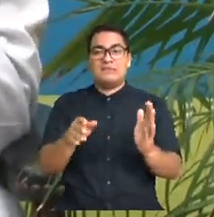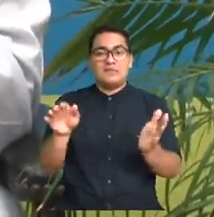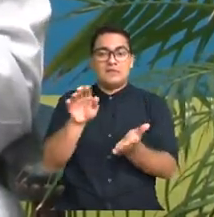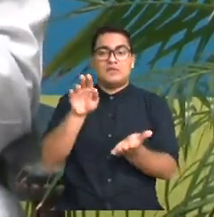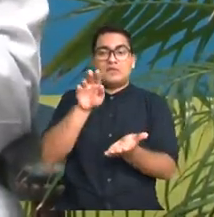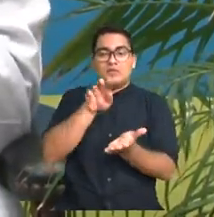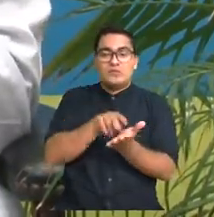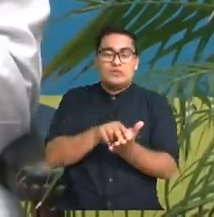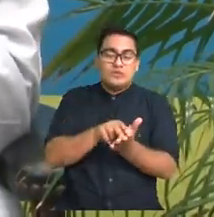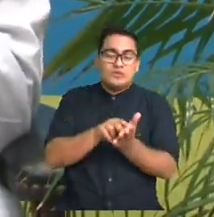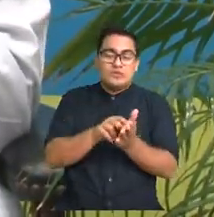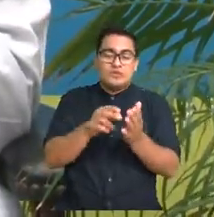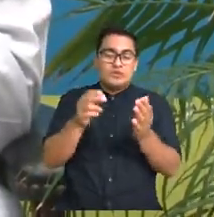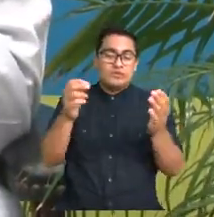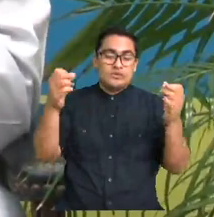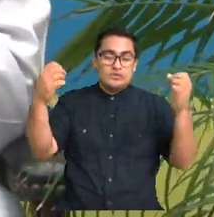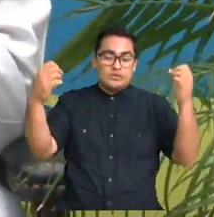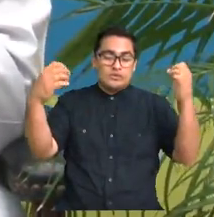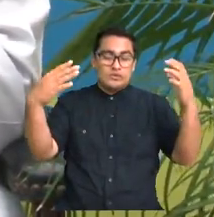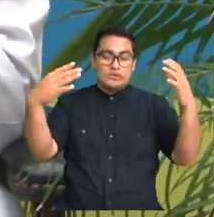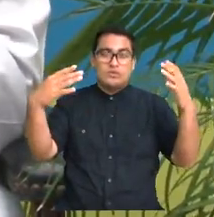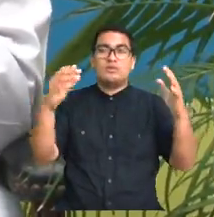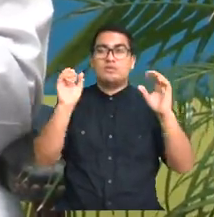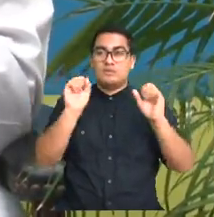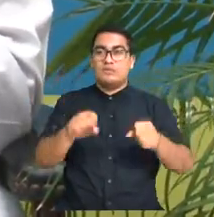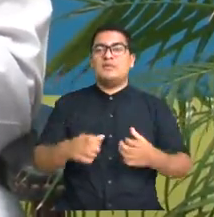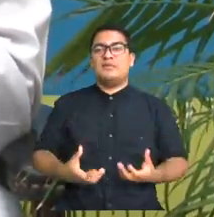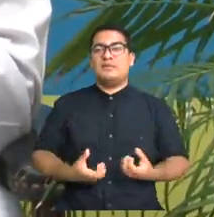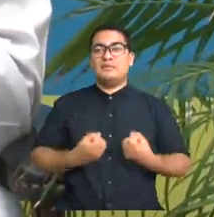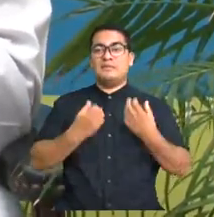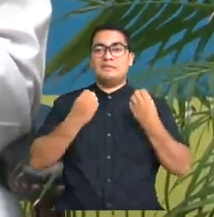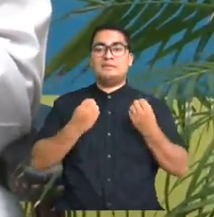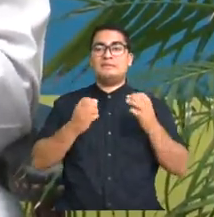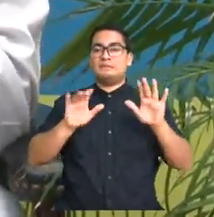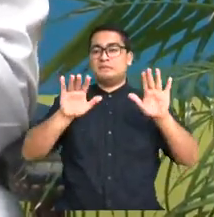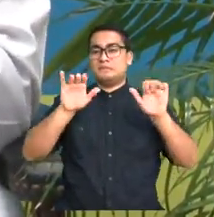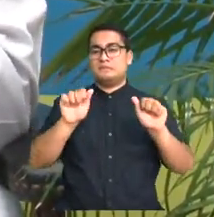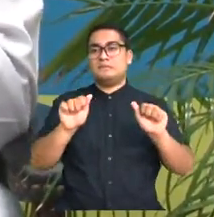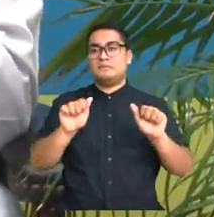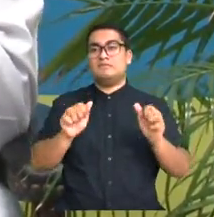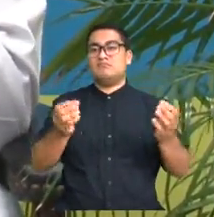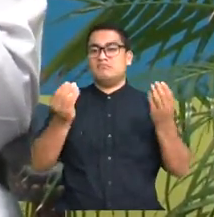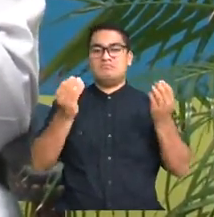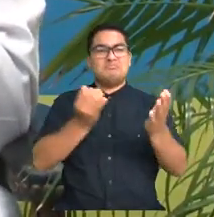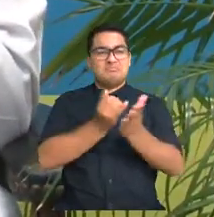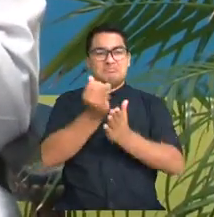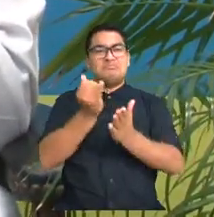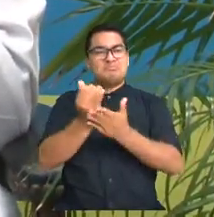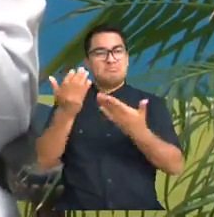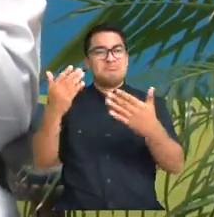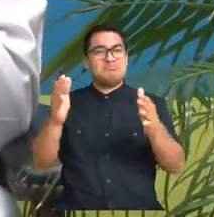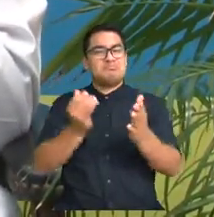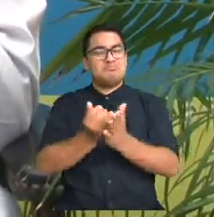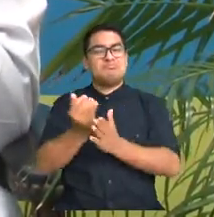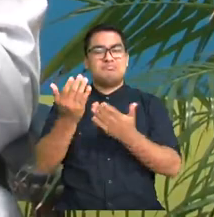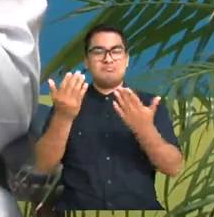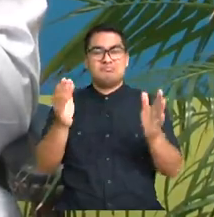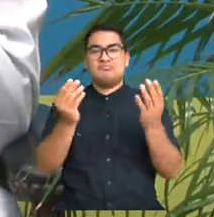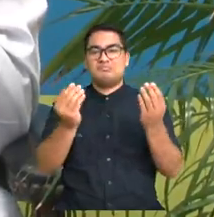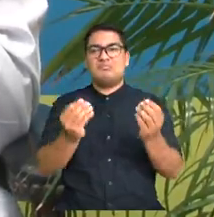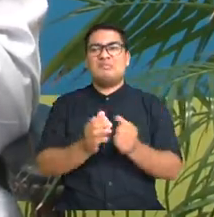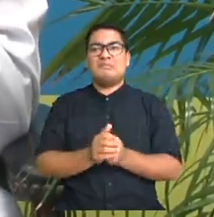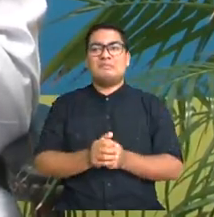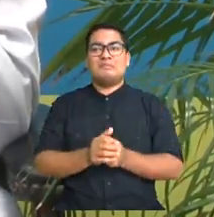están asociadas a cáncer de piel directamente. Ya hay muchos estudios que están relacionados con eso. Entonces